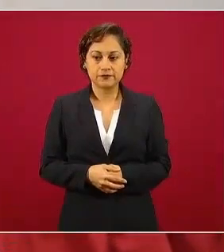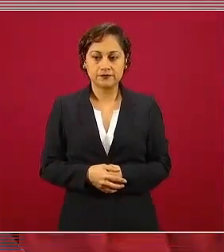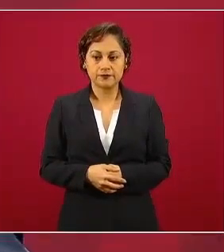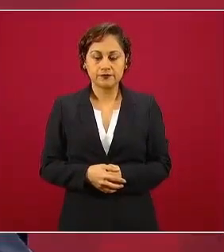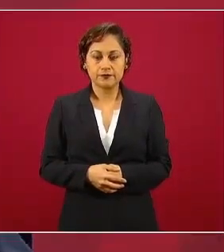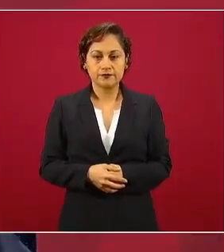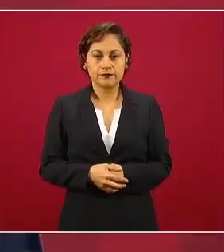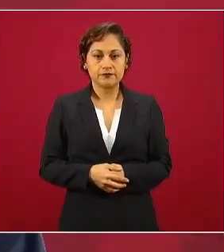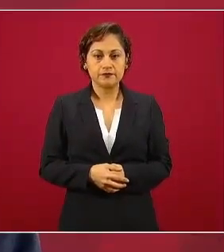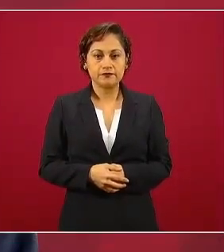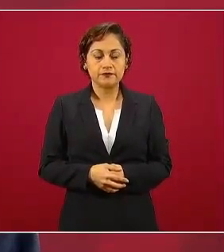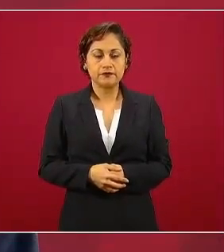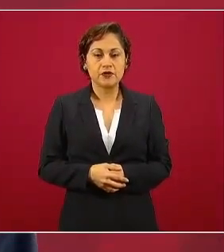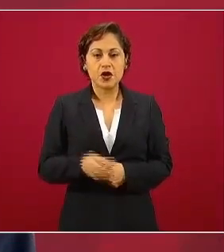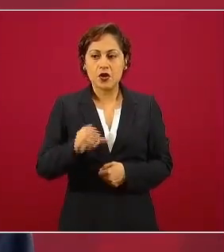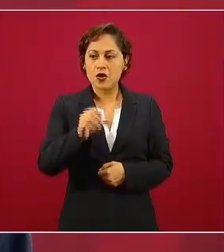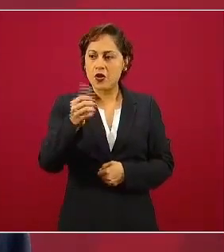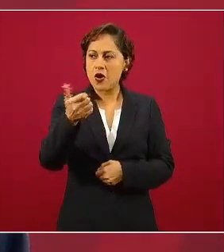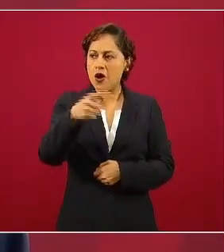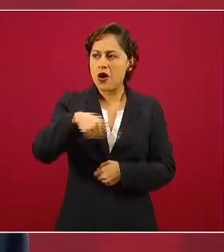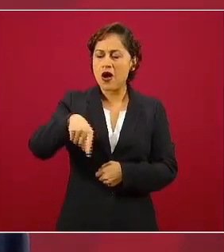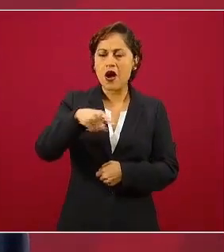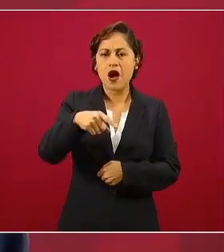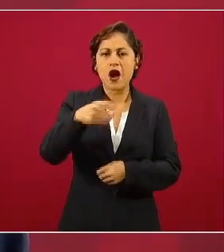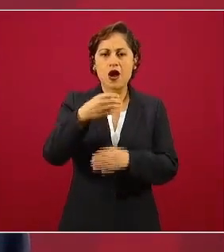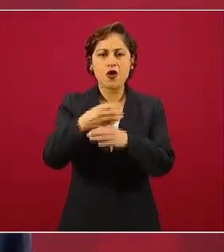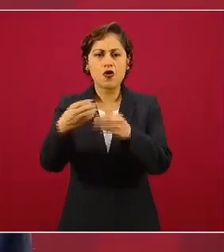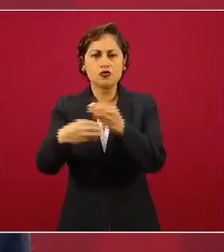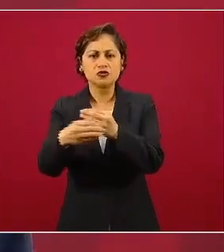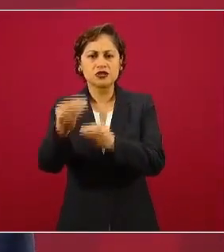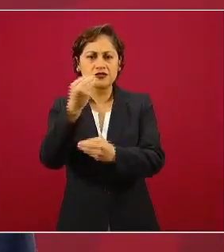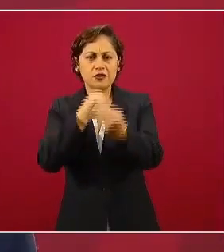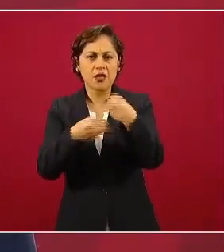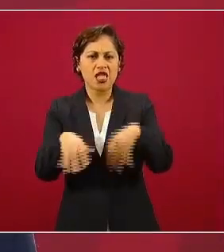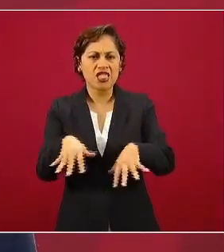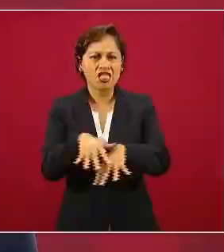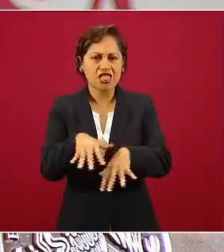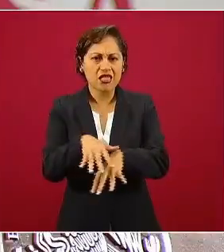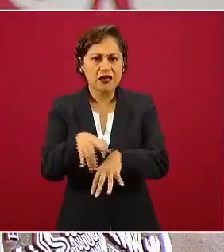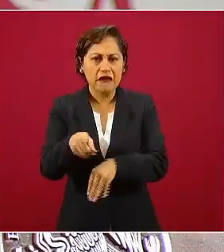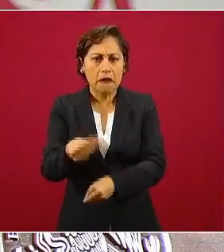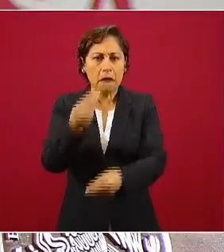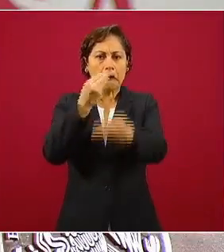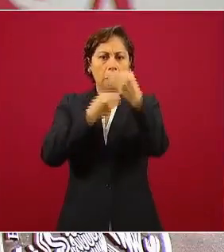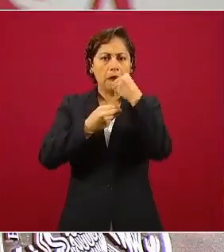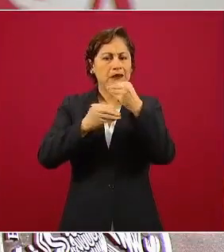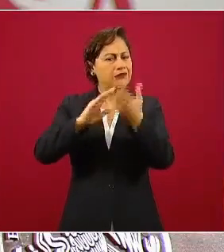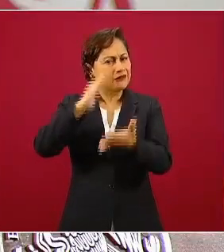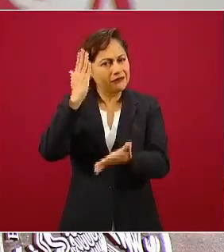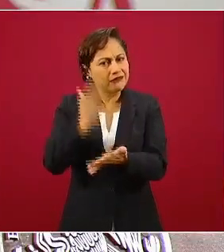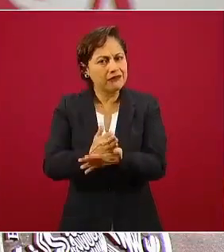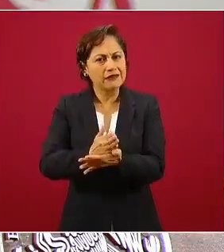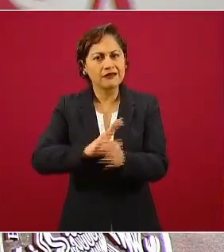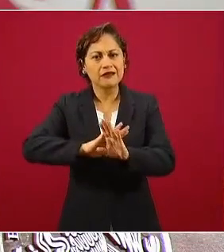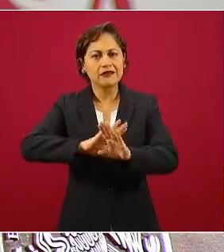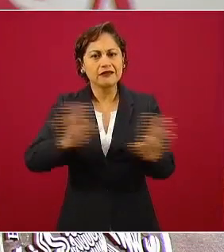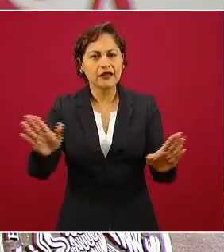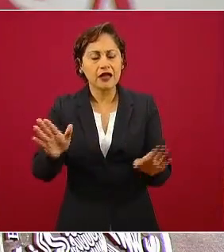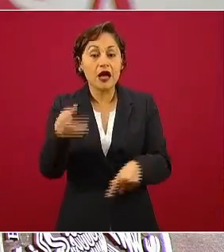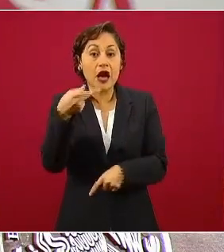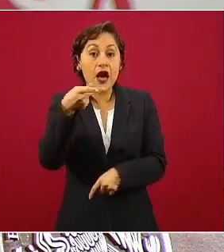no a los productos chatarras. Y no es un asunto de prohibición. Es que